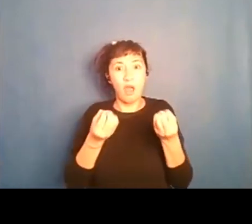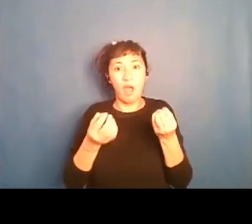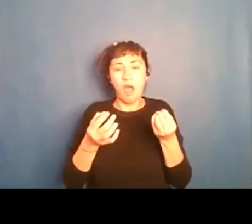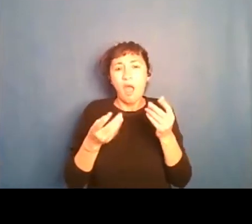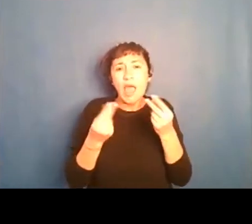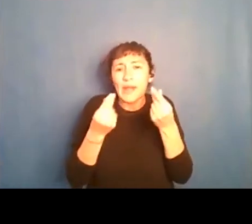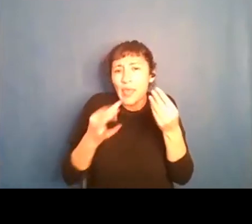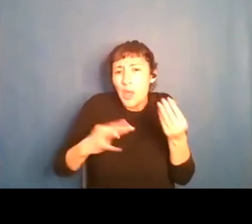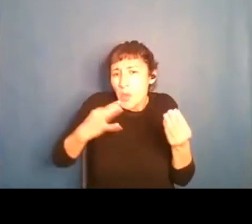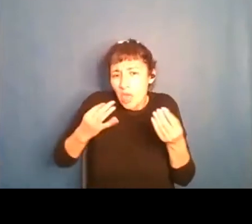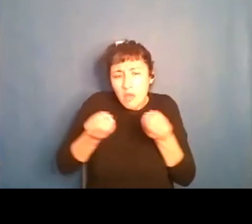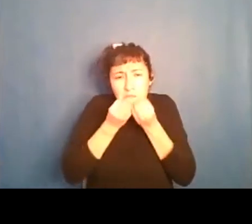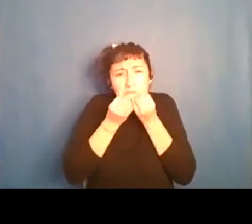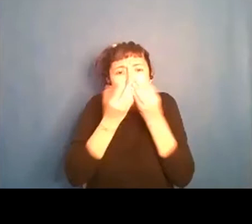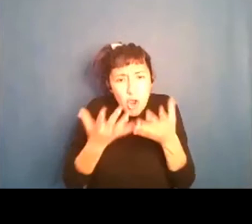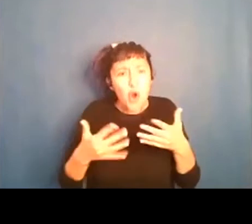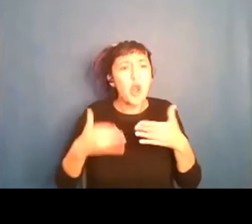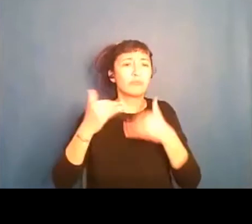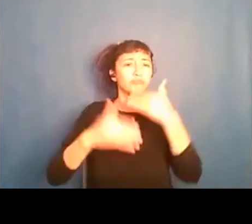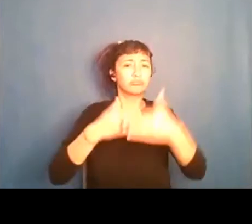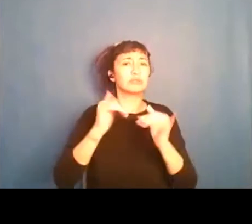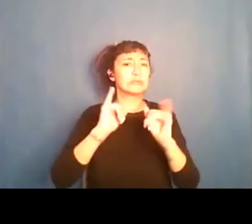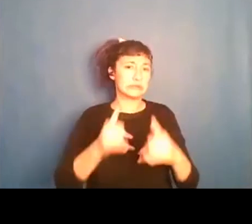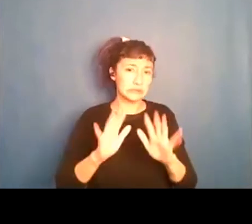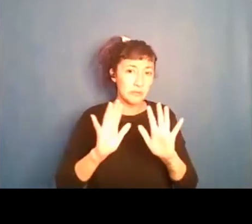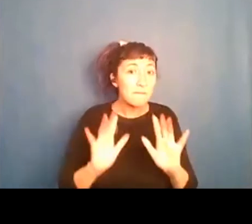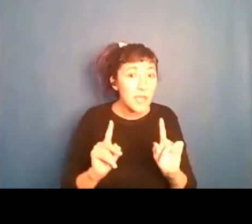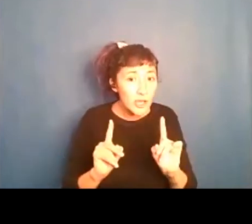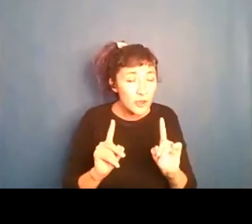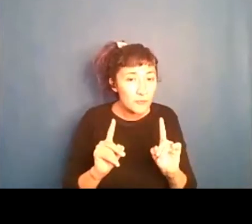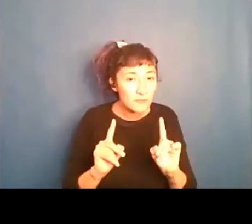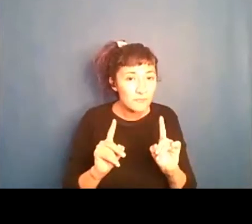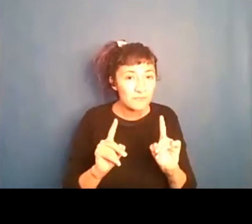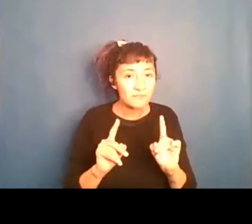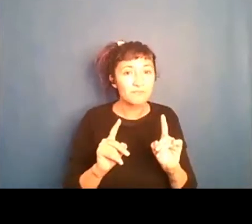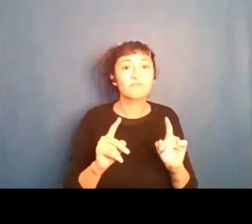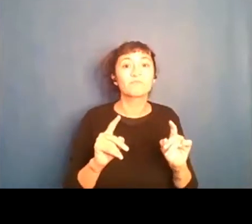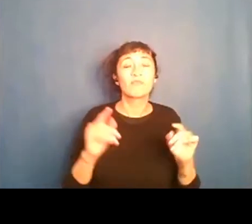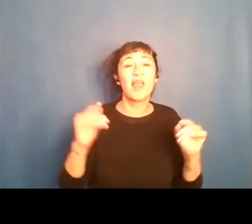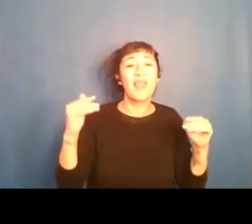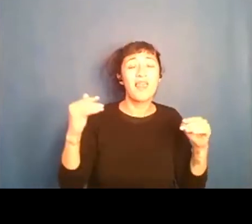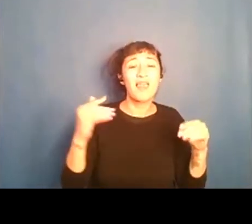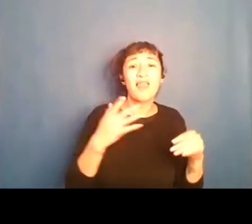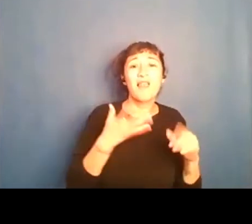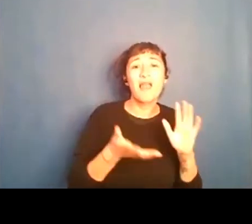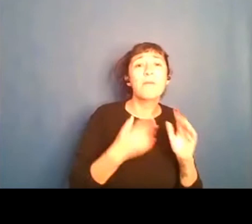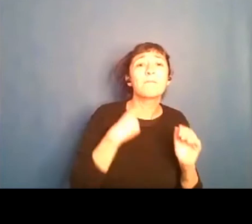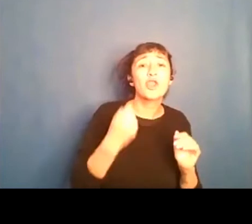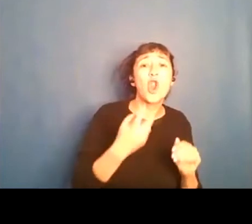personas sordas? Sí. ¿Pero qué lengua oral es nuestra primera lengua? No.